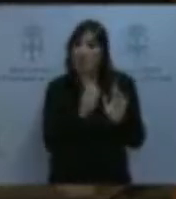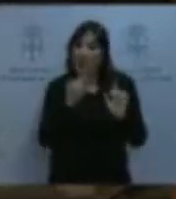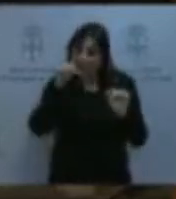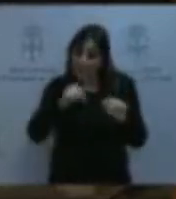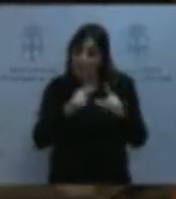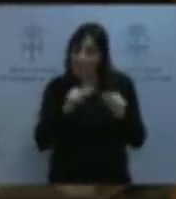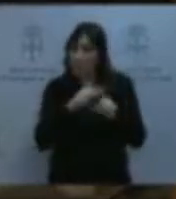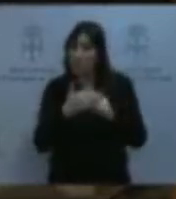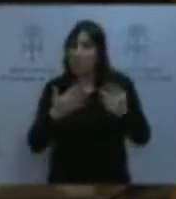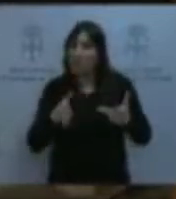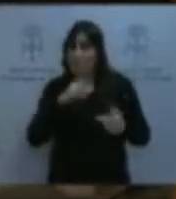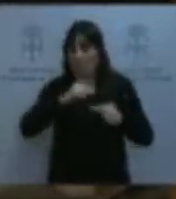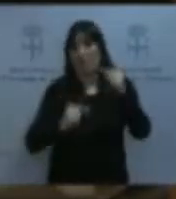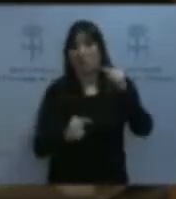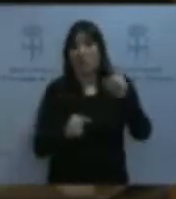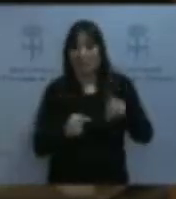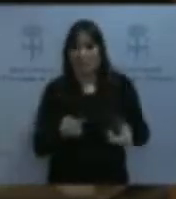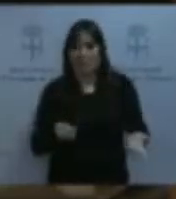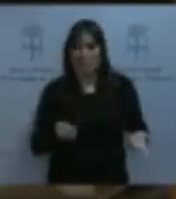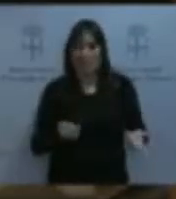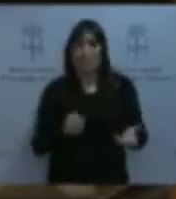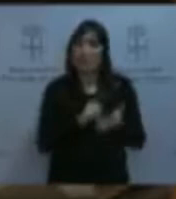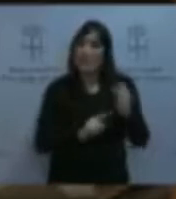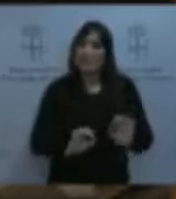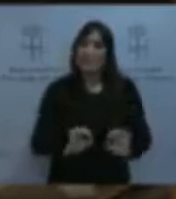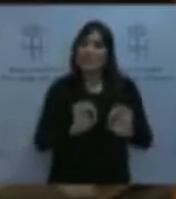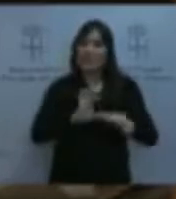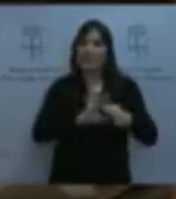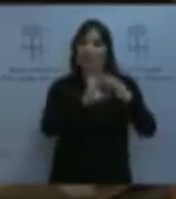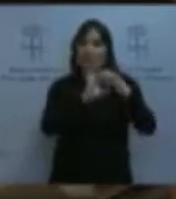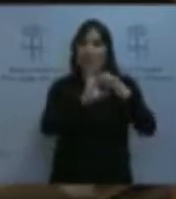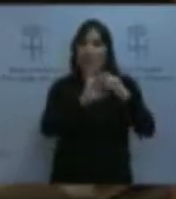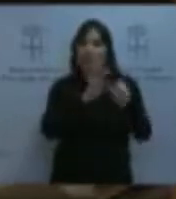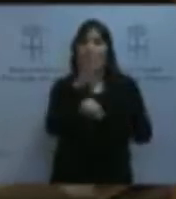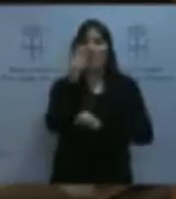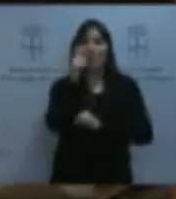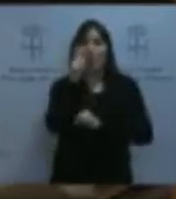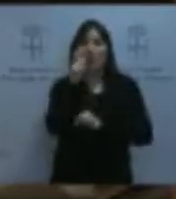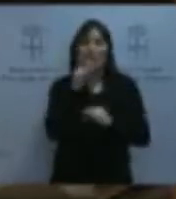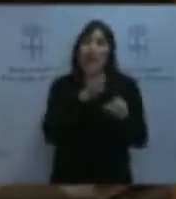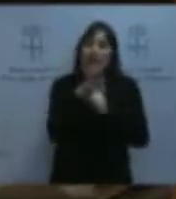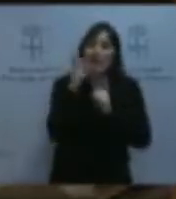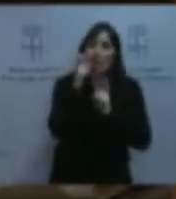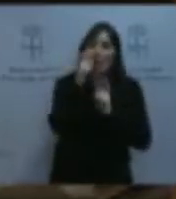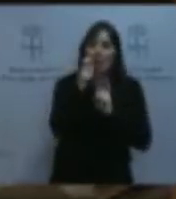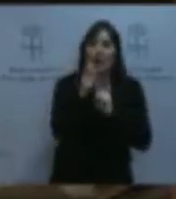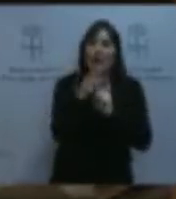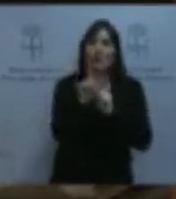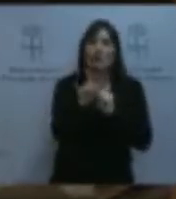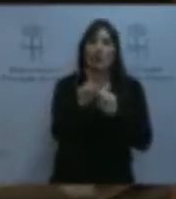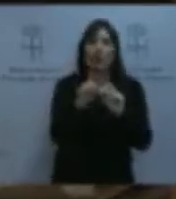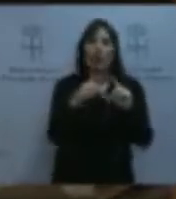especialmente en lo que concierne al mundo rural. Y el mundo rural no solamente cuando hablamos de Oriente a Occidente, también en la zona